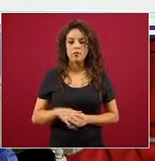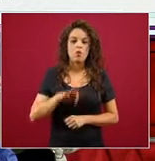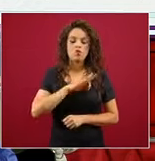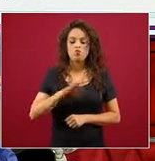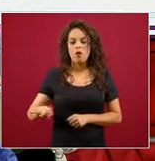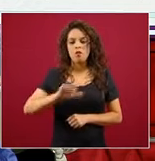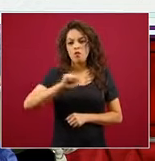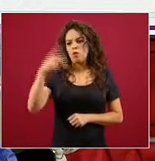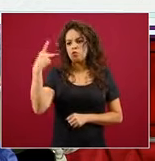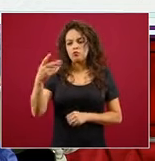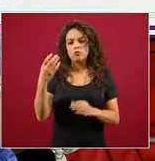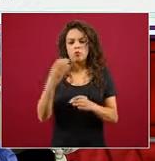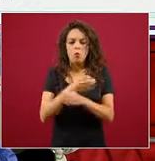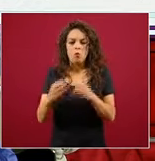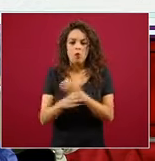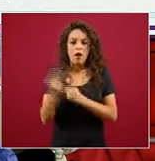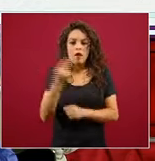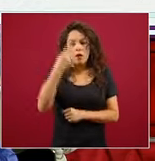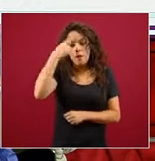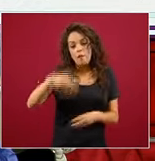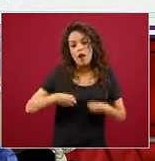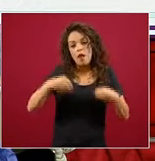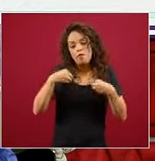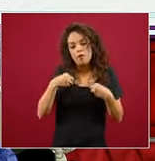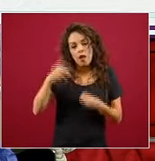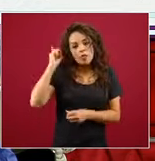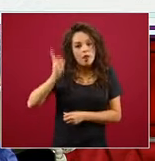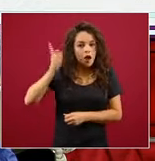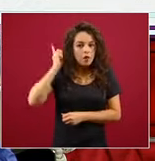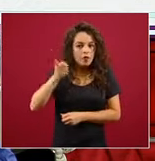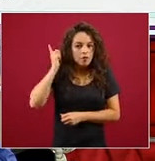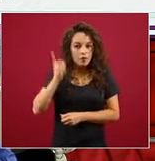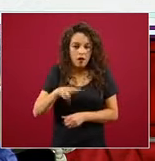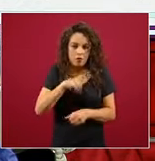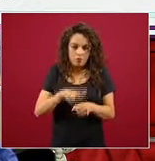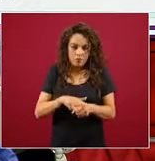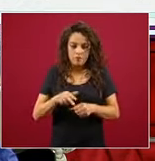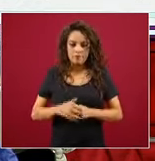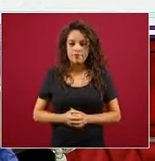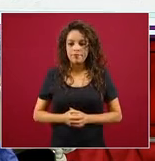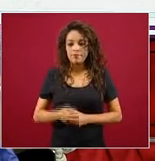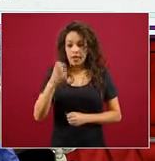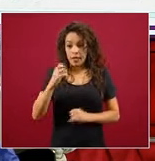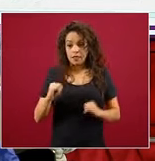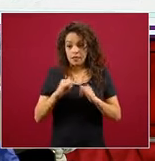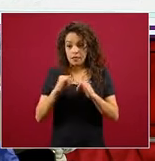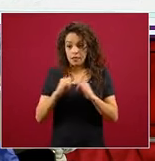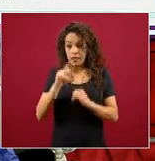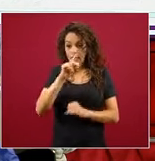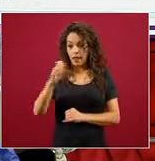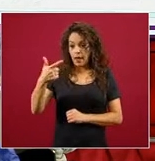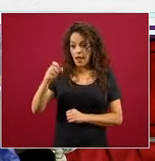que requiere para su vida diaria. Y entonces, junto con el Instituto de Geriatría, reformulamos el programa de acción